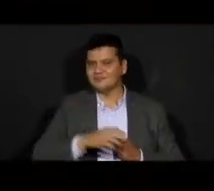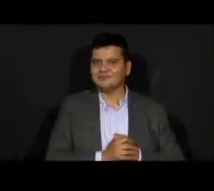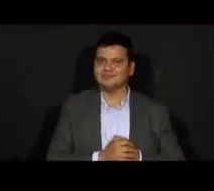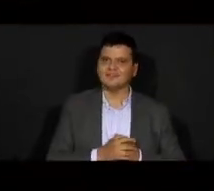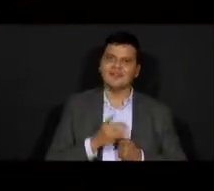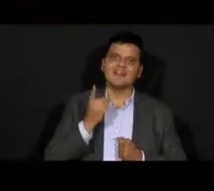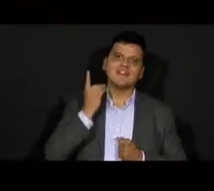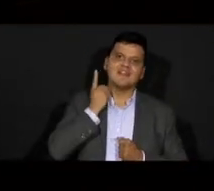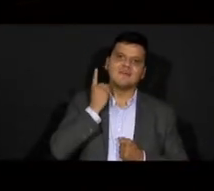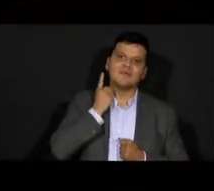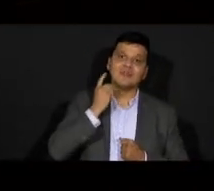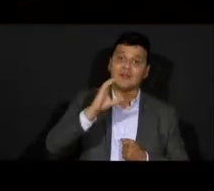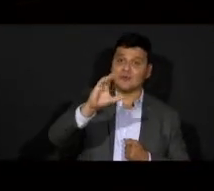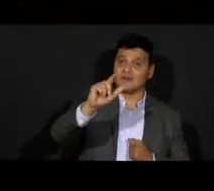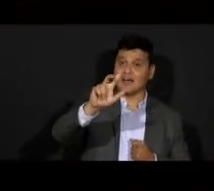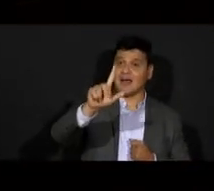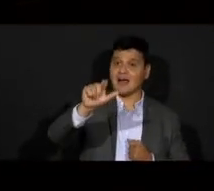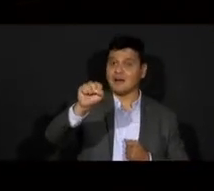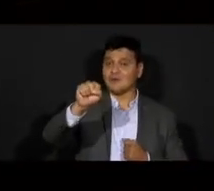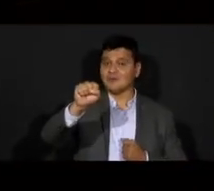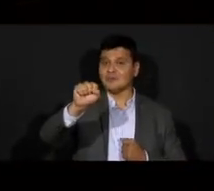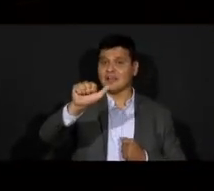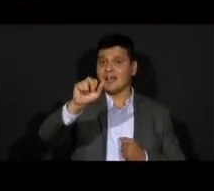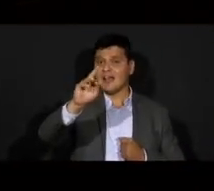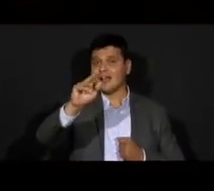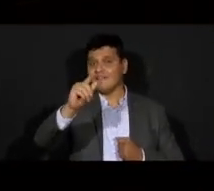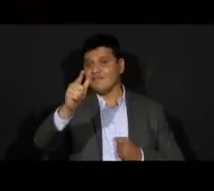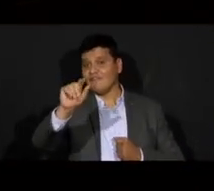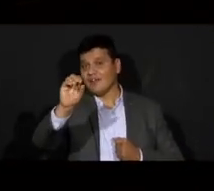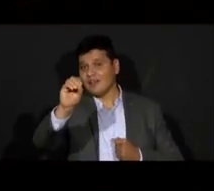Diputado Carlos Alfredo Olson San Vicente.